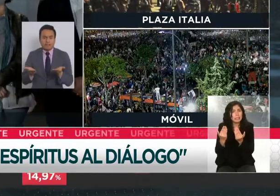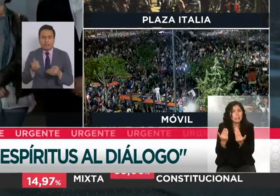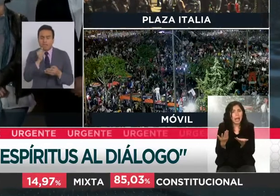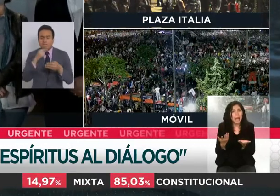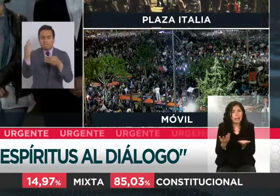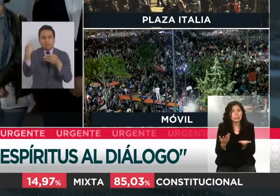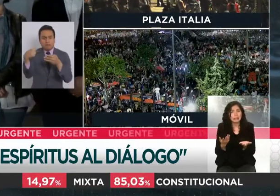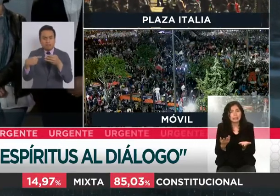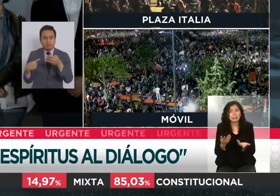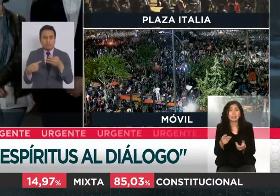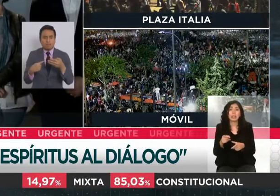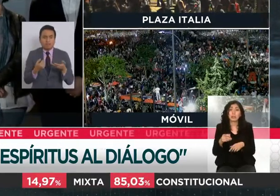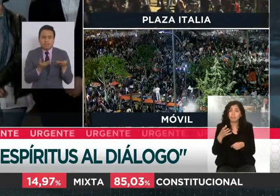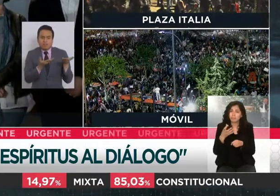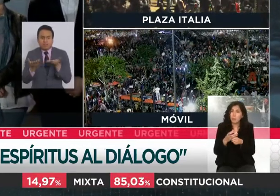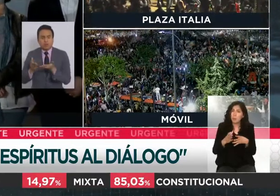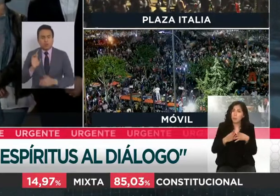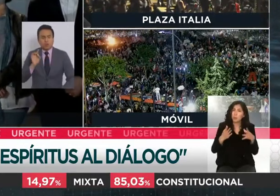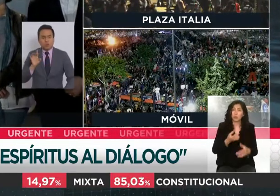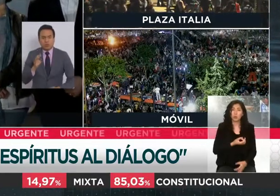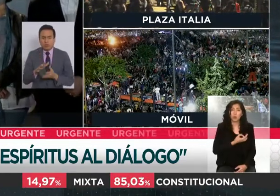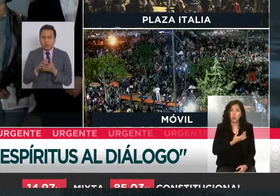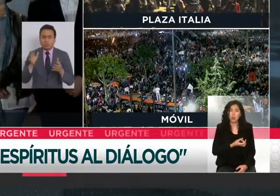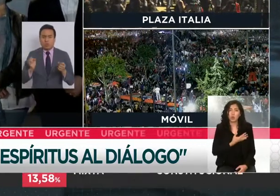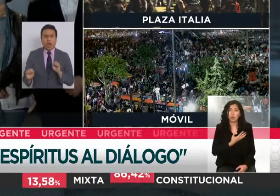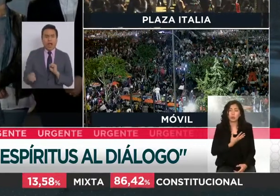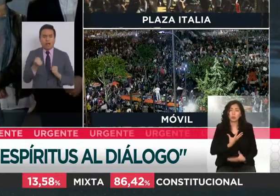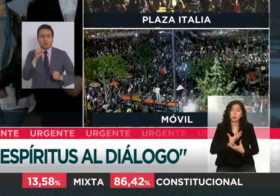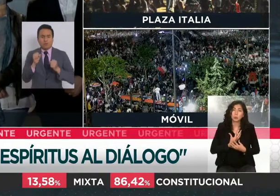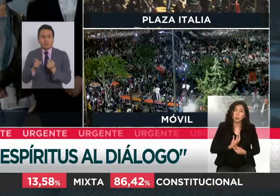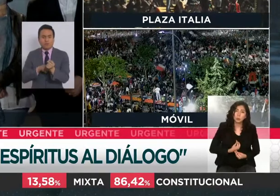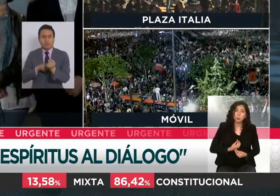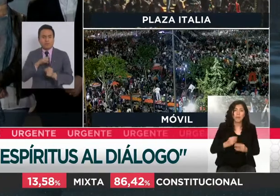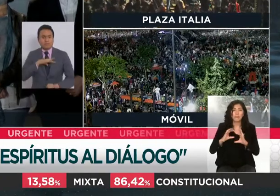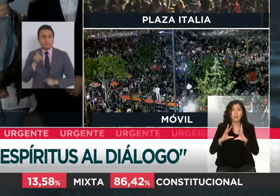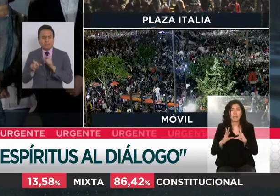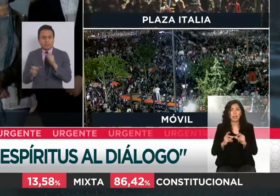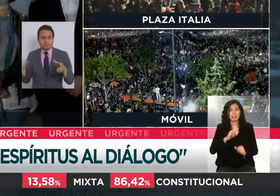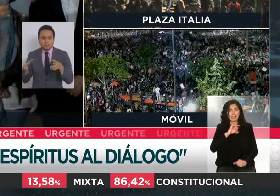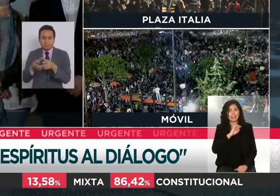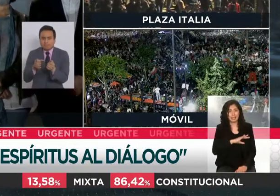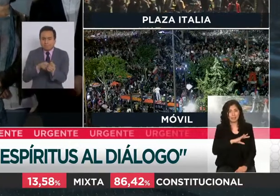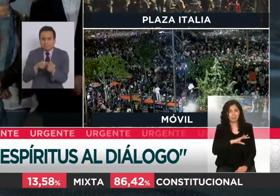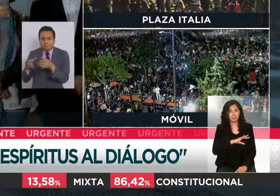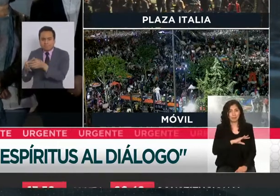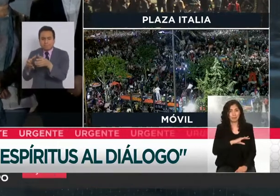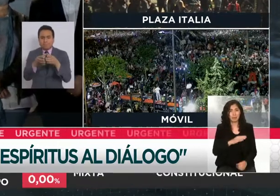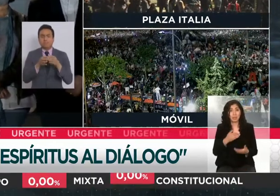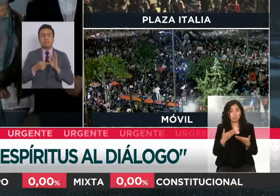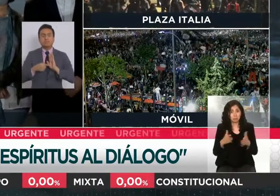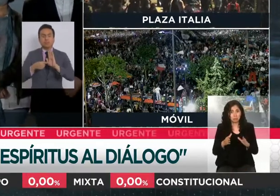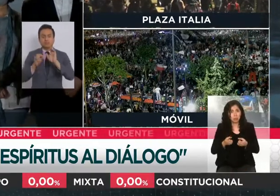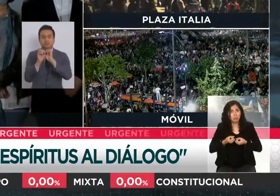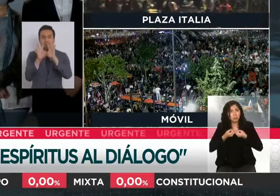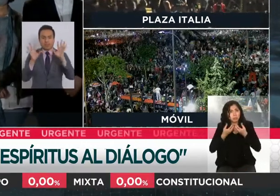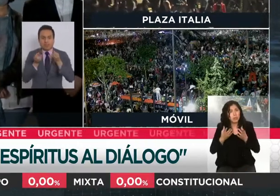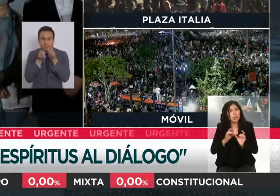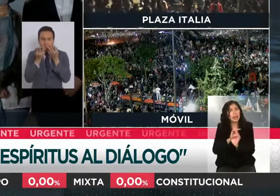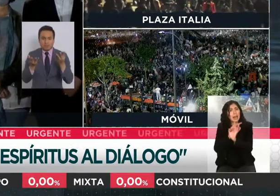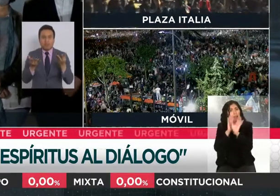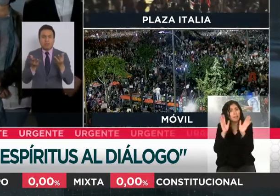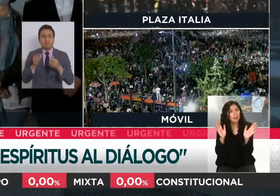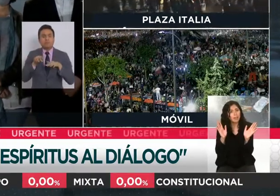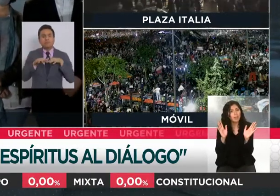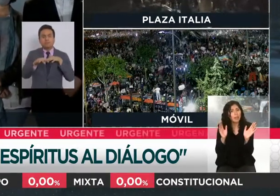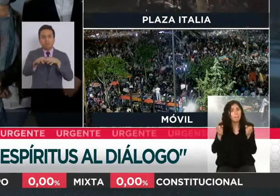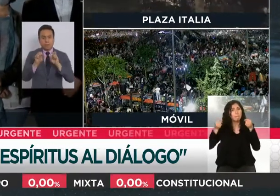carencias que han generado tanto dolor y angustia a las familias chilenas y que se expresaron con claridad en las